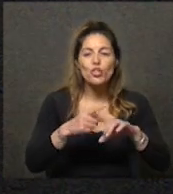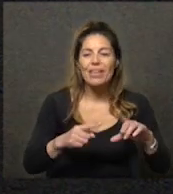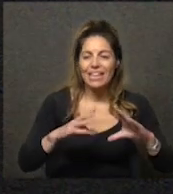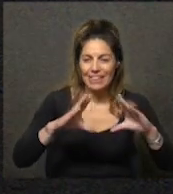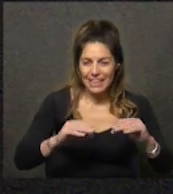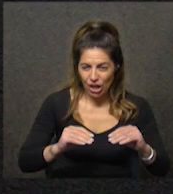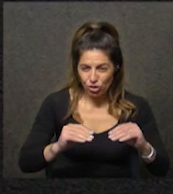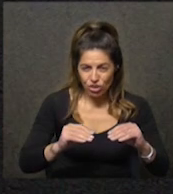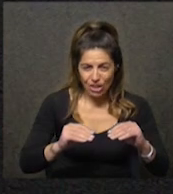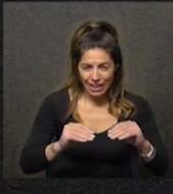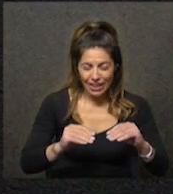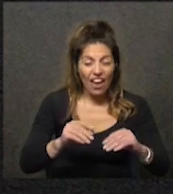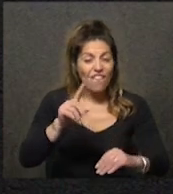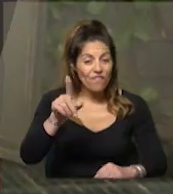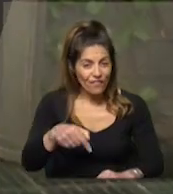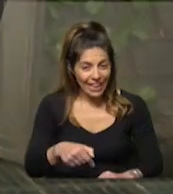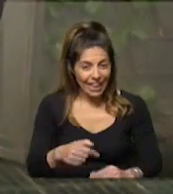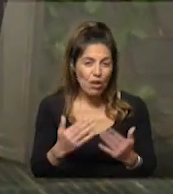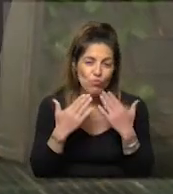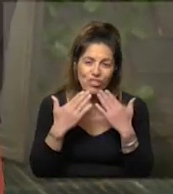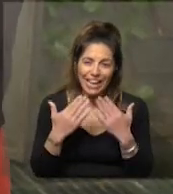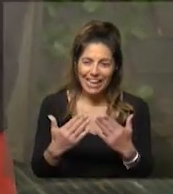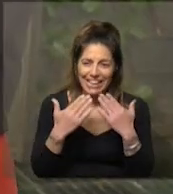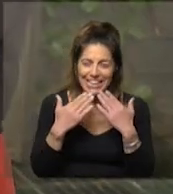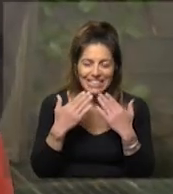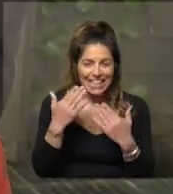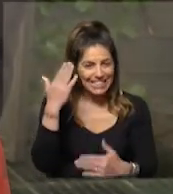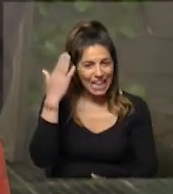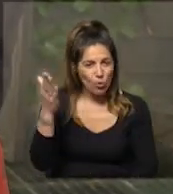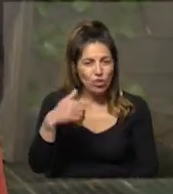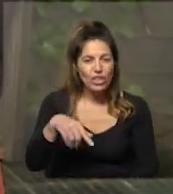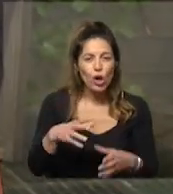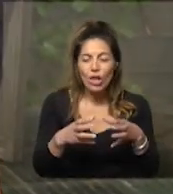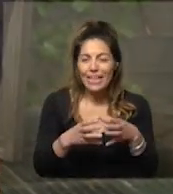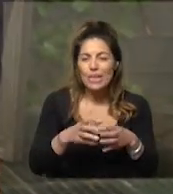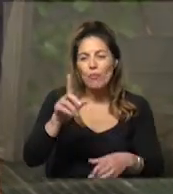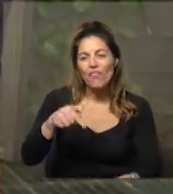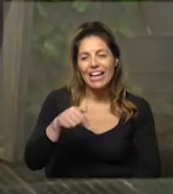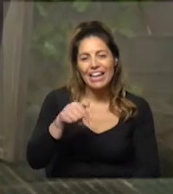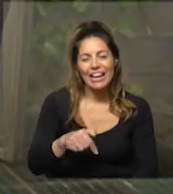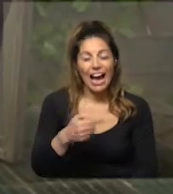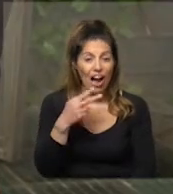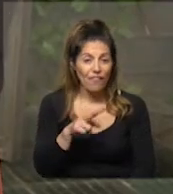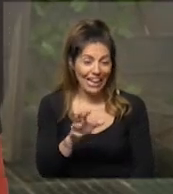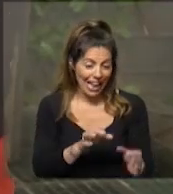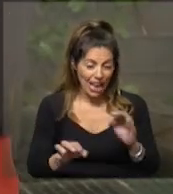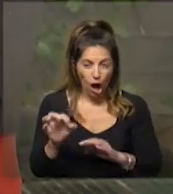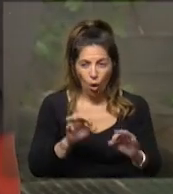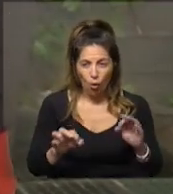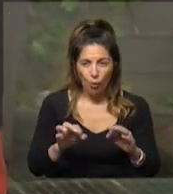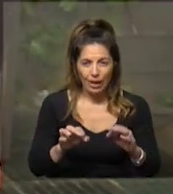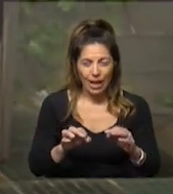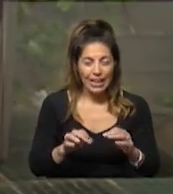horario de las funciones. Vénganse. Muchísimas gracias, Valentina. Saludos a todo el equipo. Y bueno, vengan a ver entonces Impura, que es un